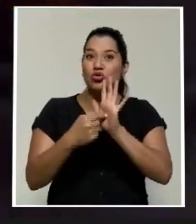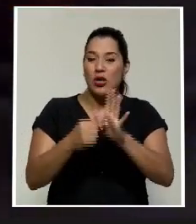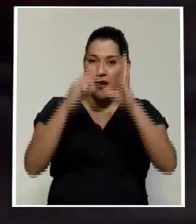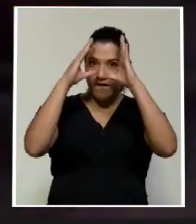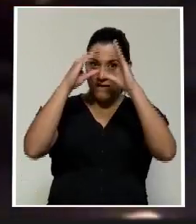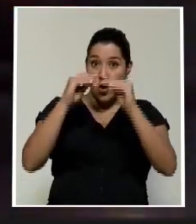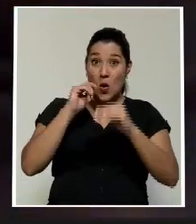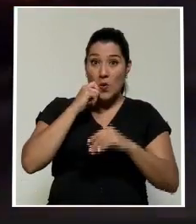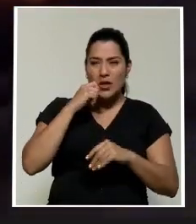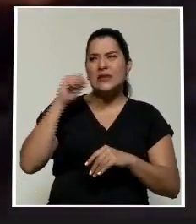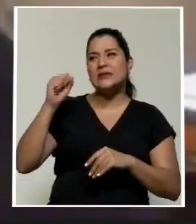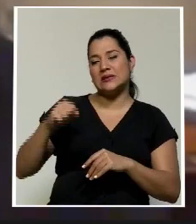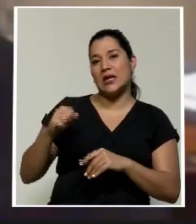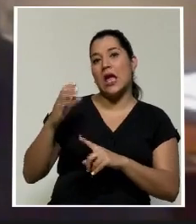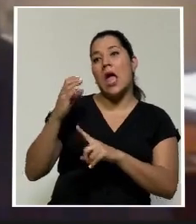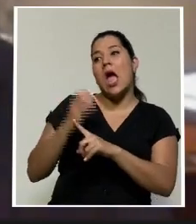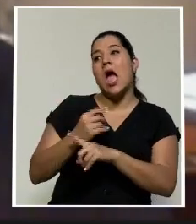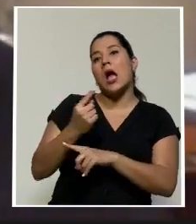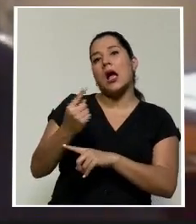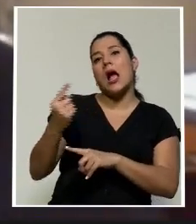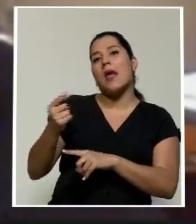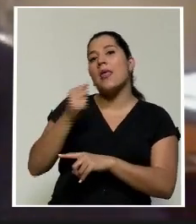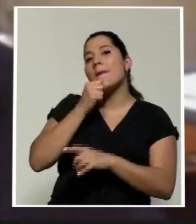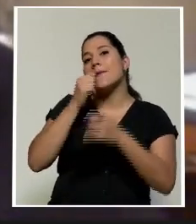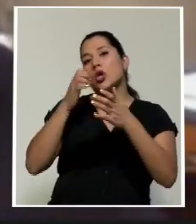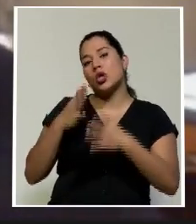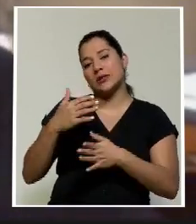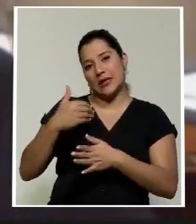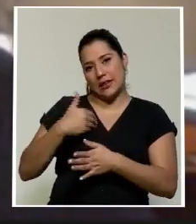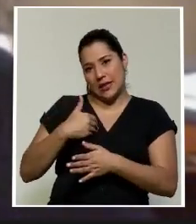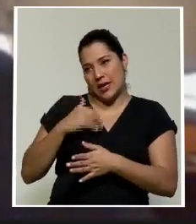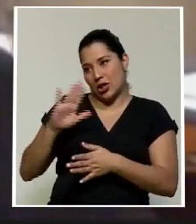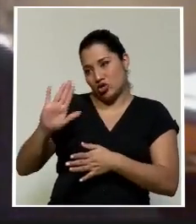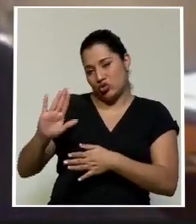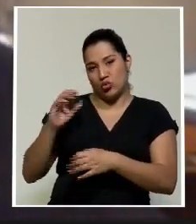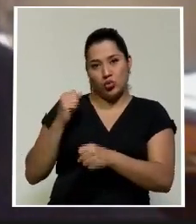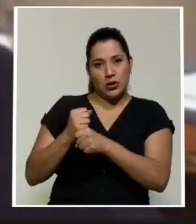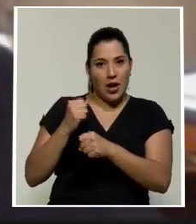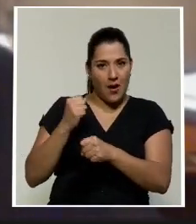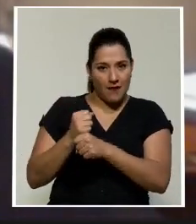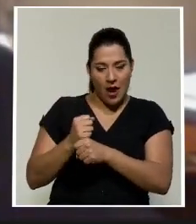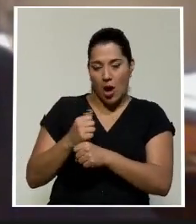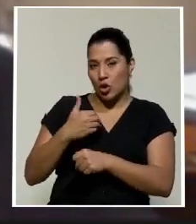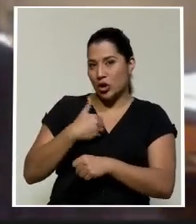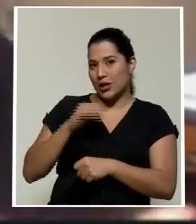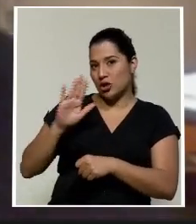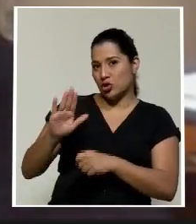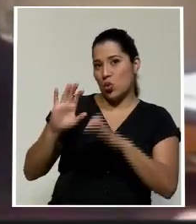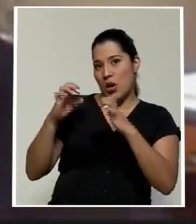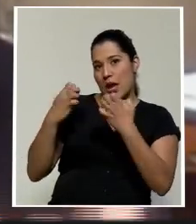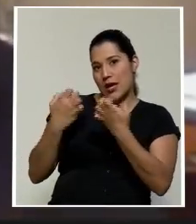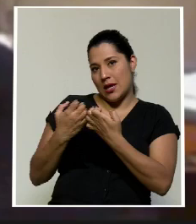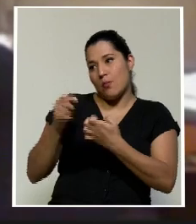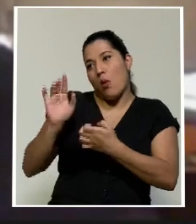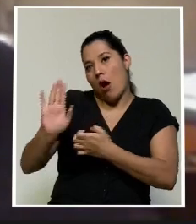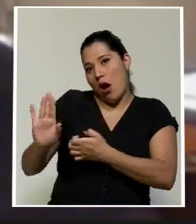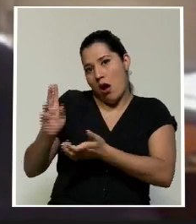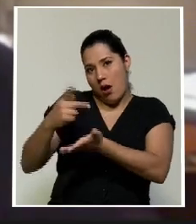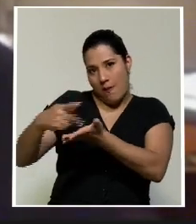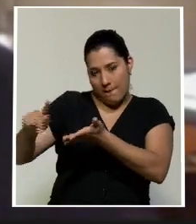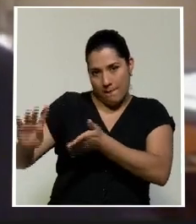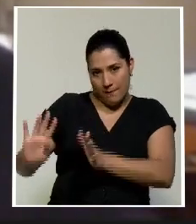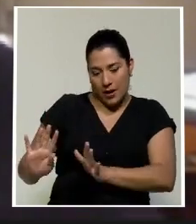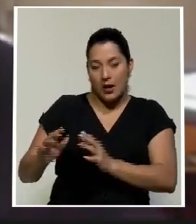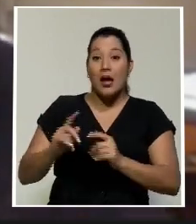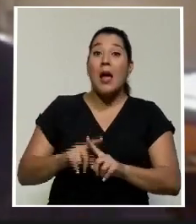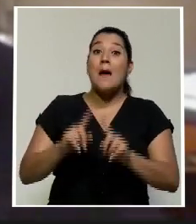sea, cada periodista obviamente trabaja con su medio, trabaja con su equipo y seguramente gana su sueldo en su medio o lo que